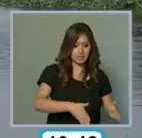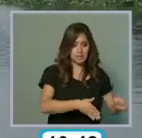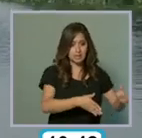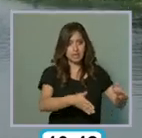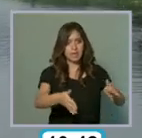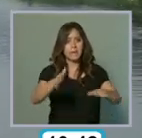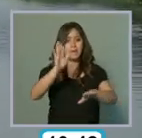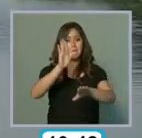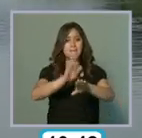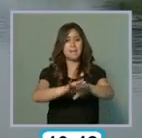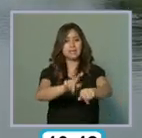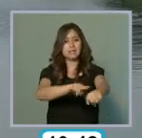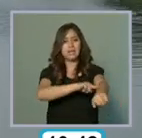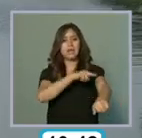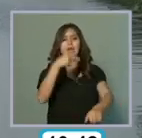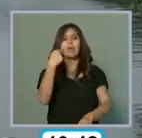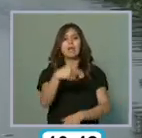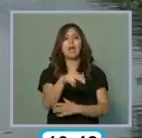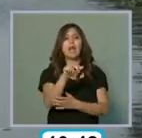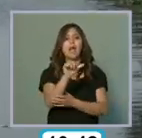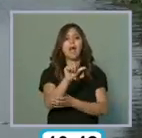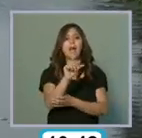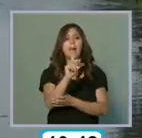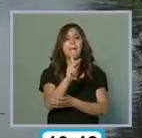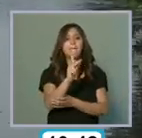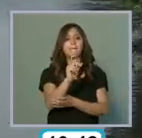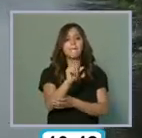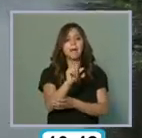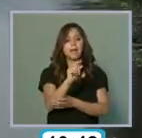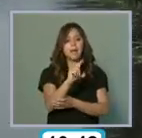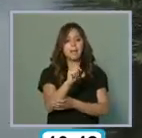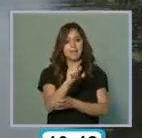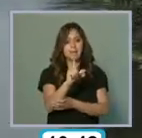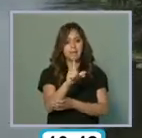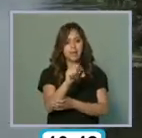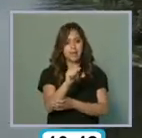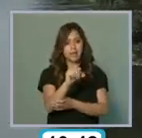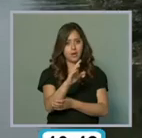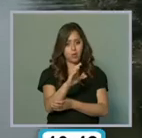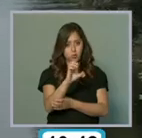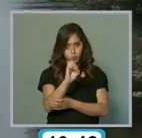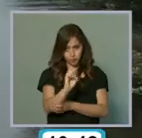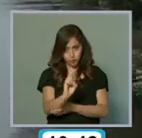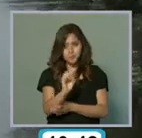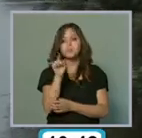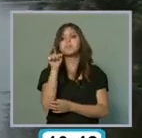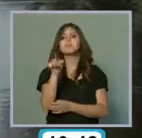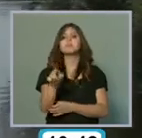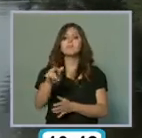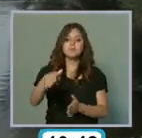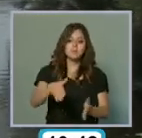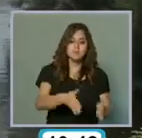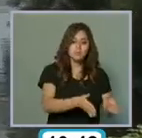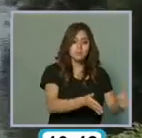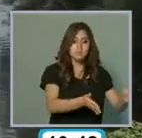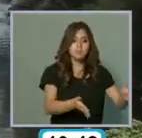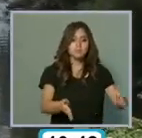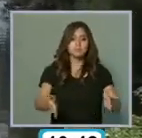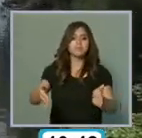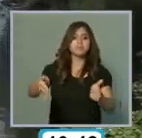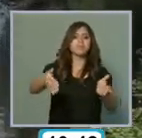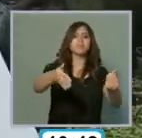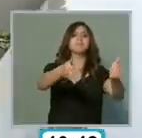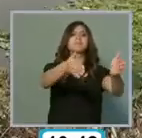canal de Apatlaco. Esto, pues, es en la formación de esta área en la